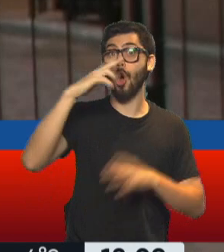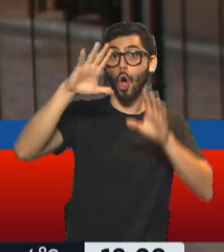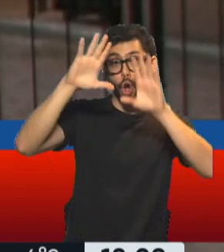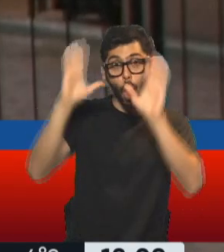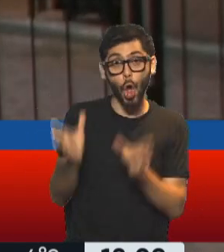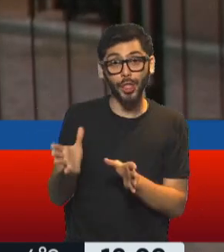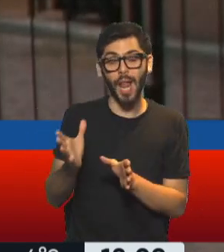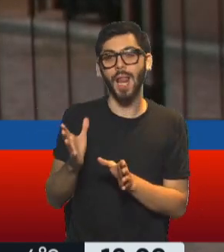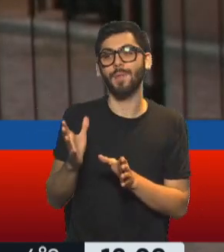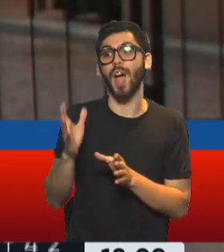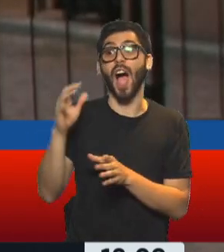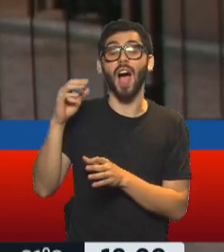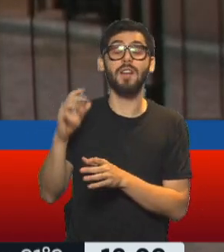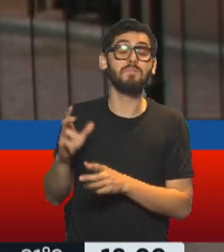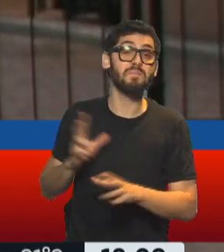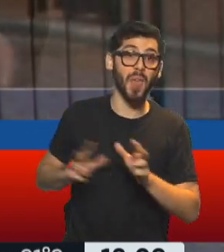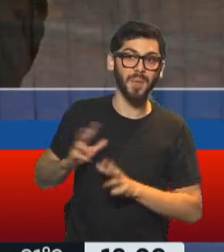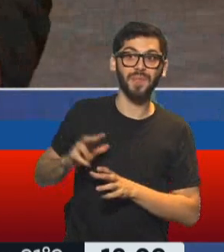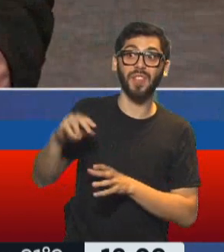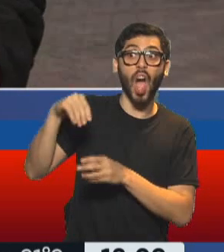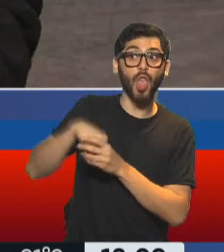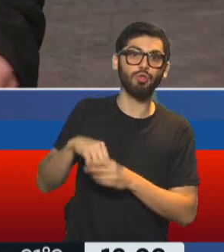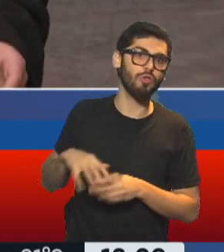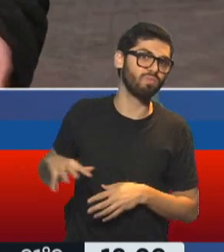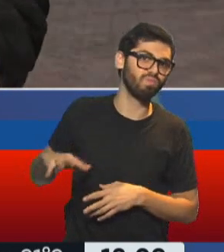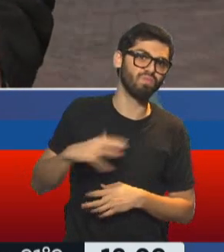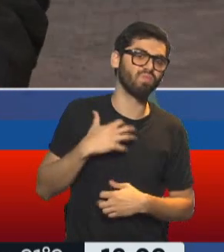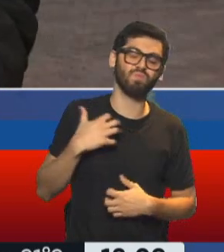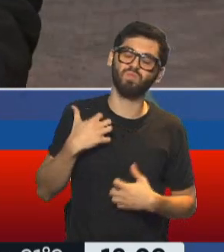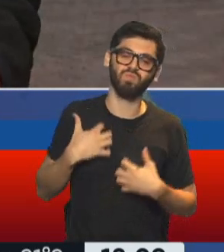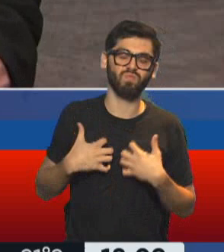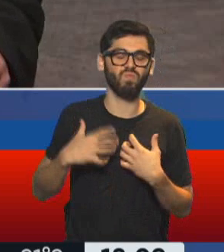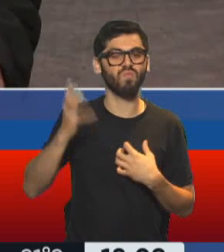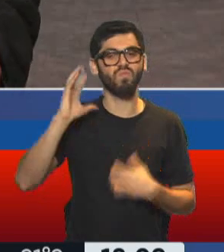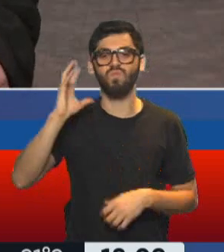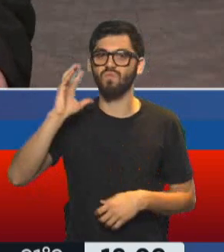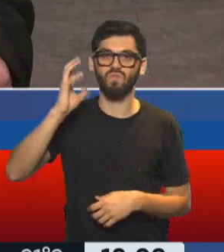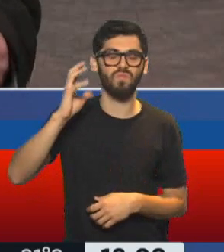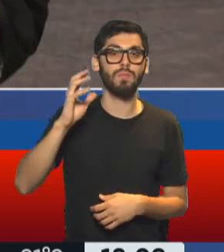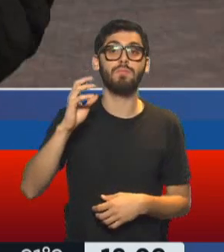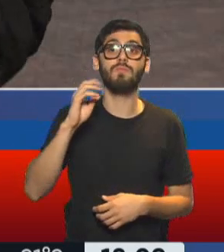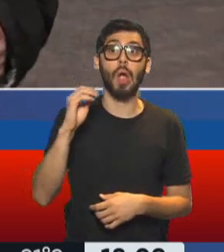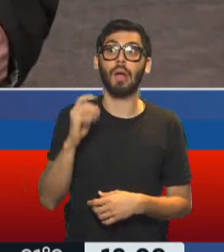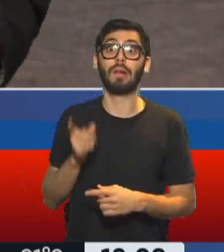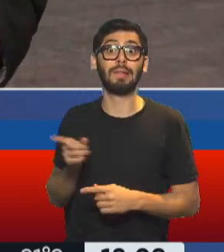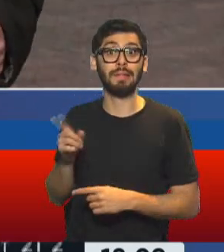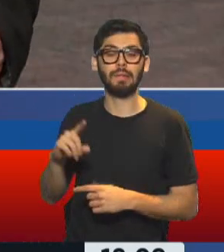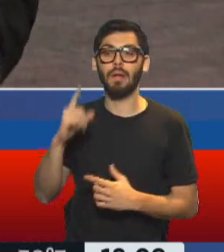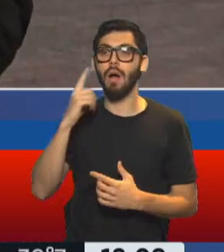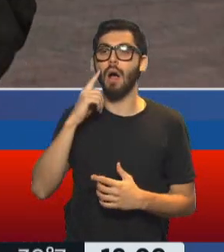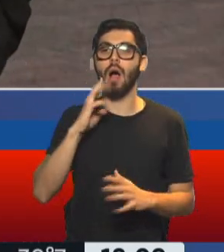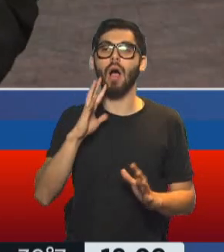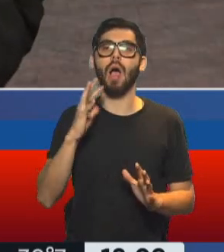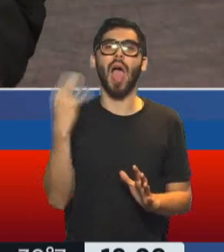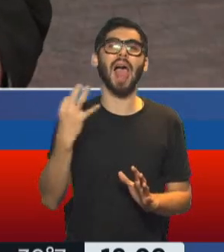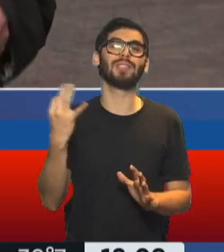dicen, hay cara realmente de enojo, molestia, porque entendían que existía la posibilidad del corredor sanitario